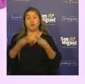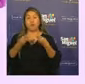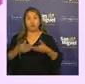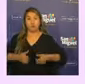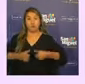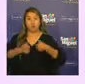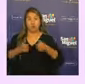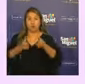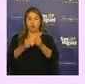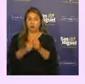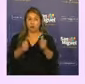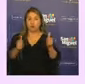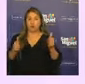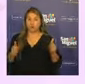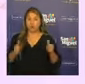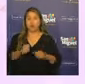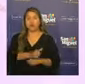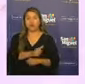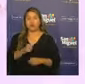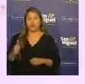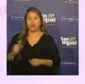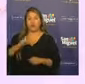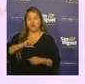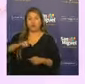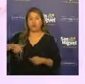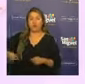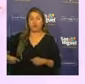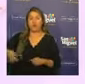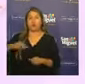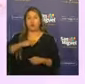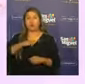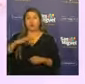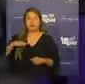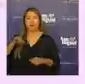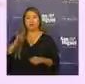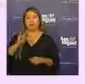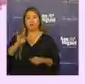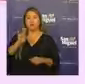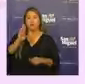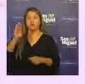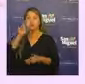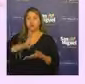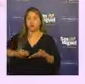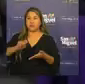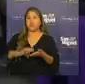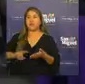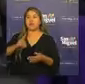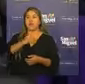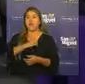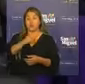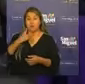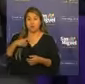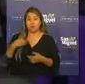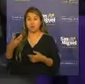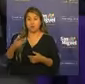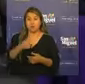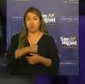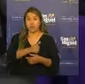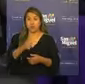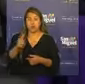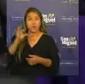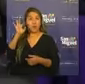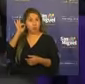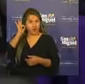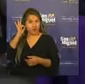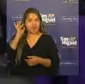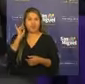autoridades, todas, todos, gobernador, ministra, subsecretaria, diputadas, puras mujeres diputadas. Ah,